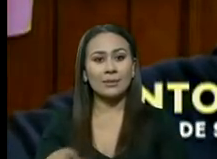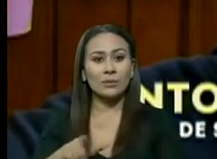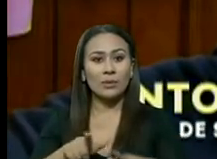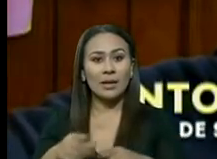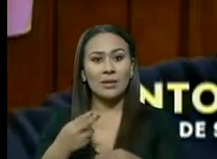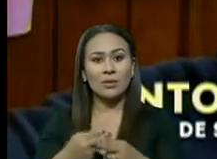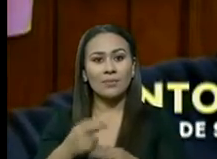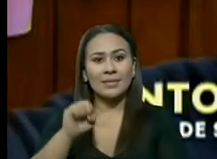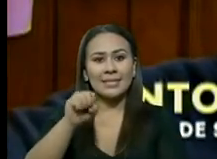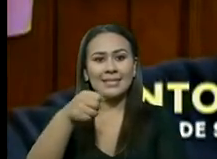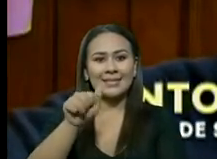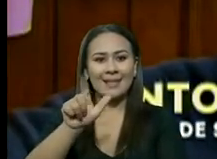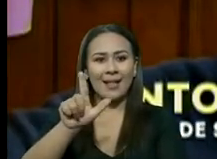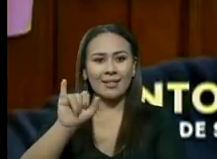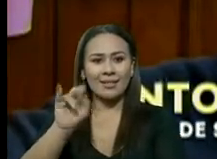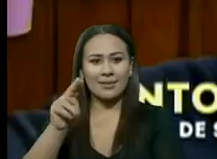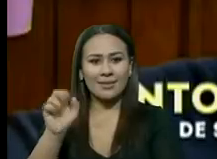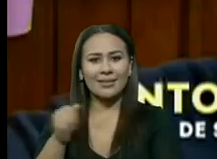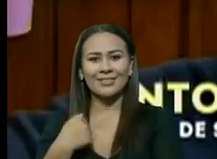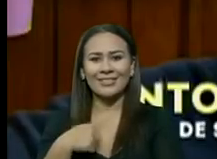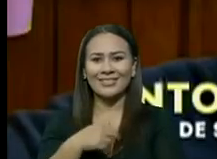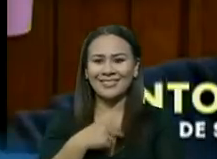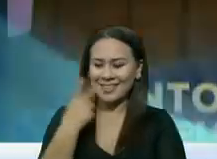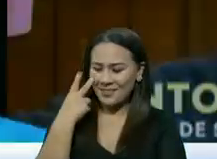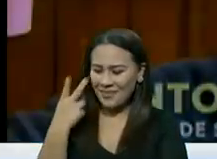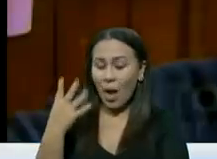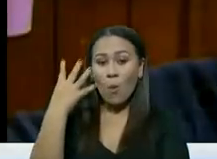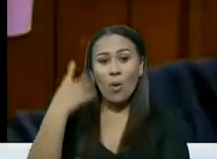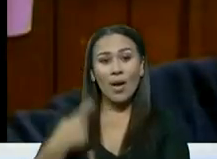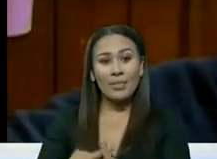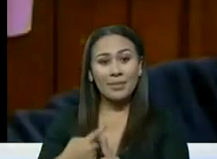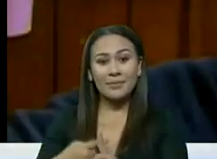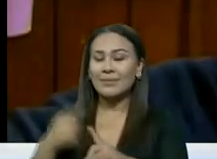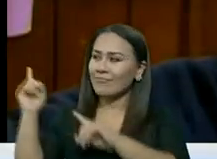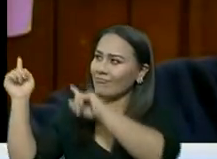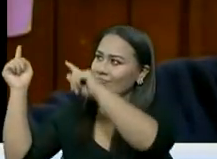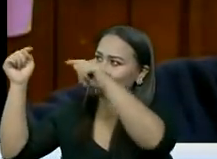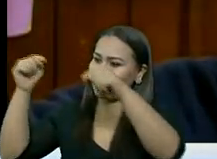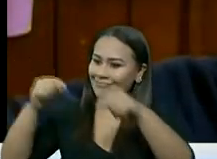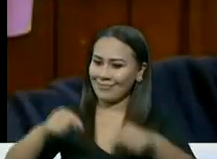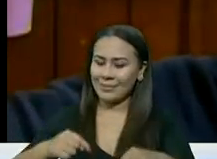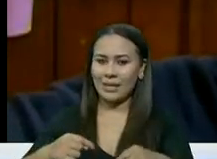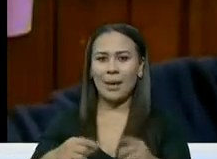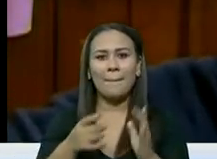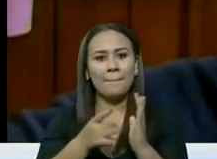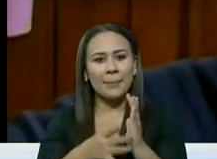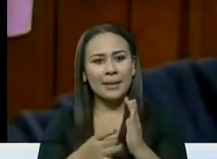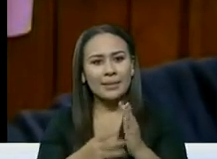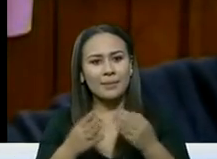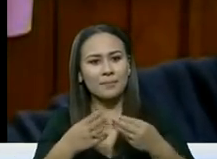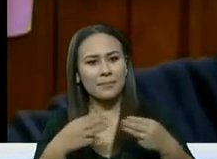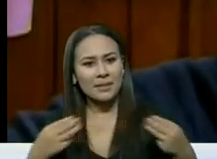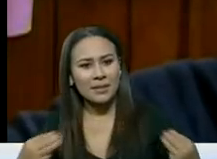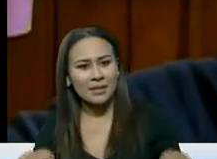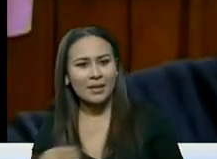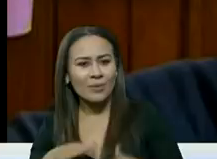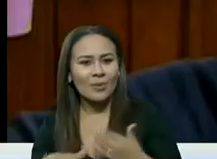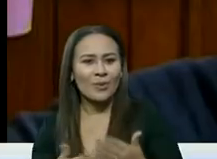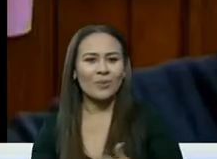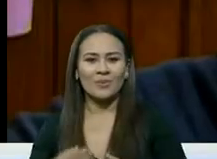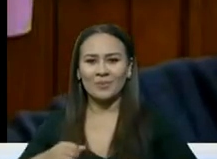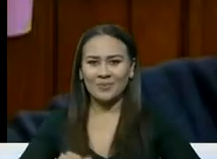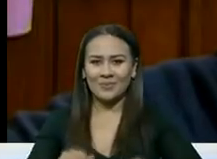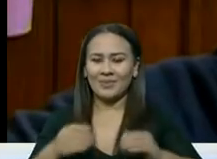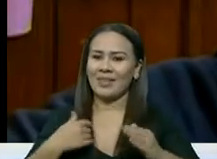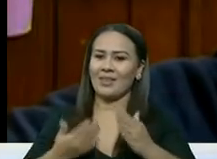una aventura, era dedicar 4 meses trayendo plata y materiales para hacer esta